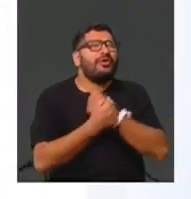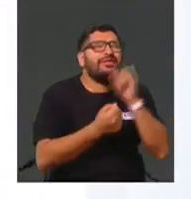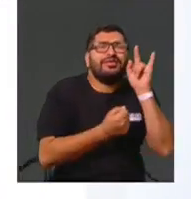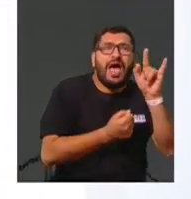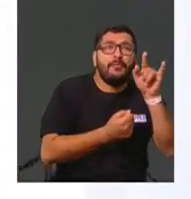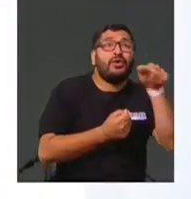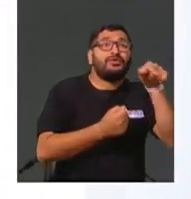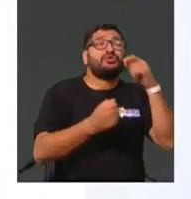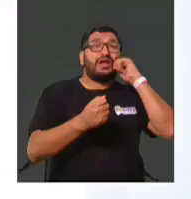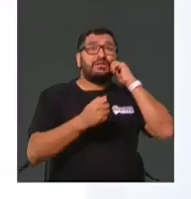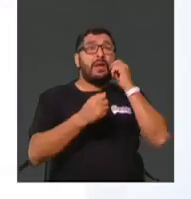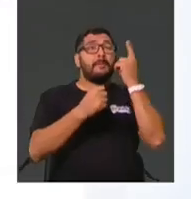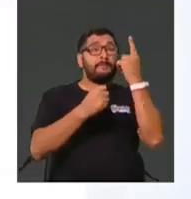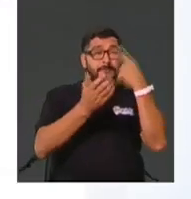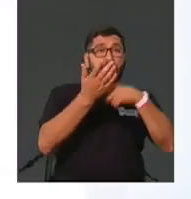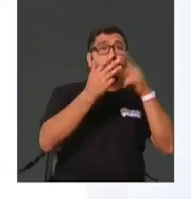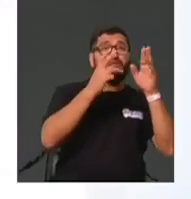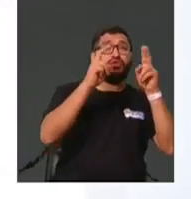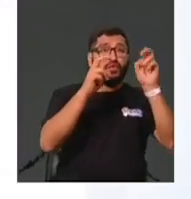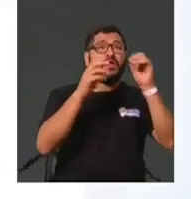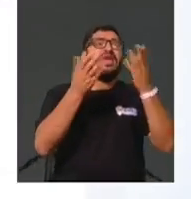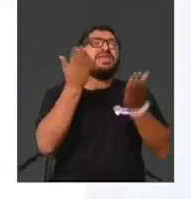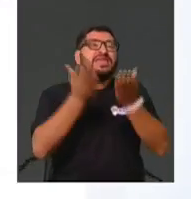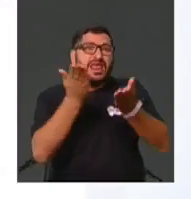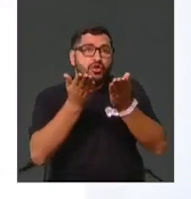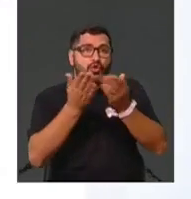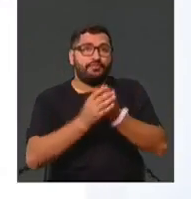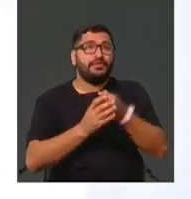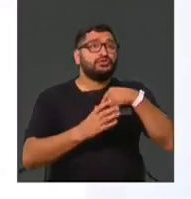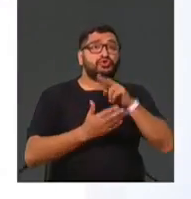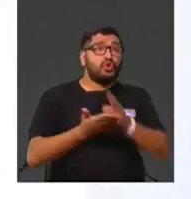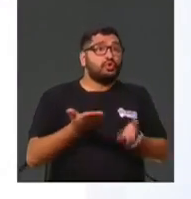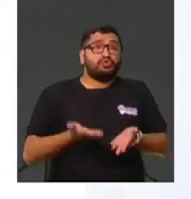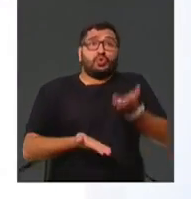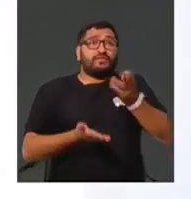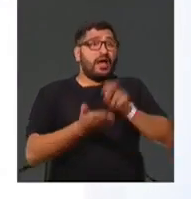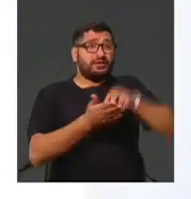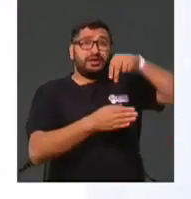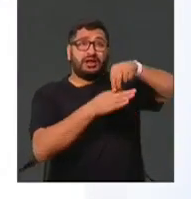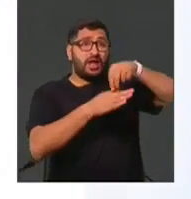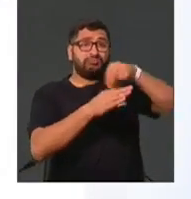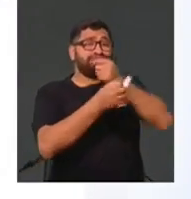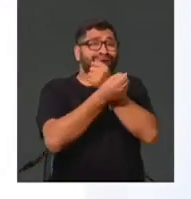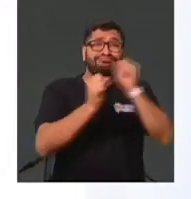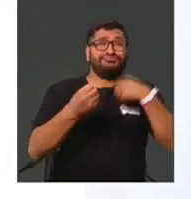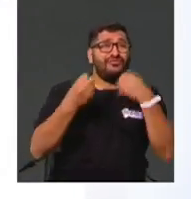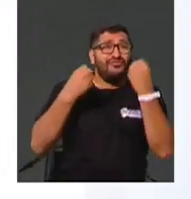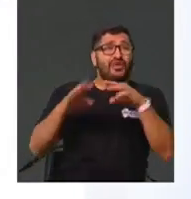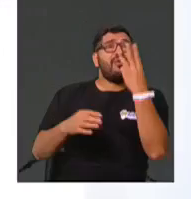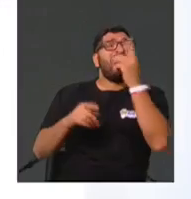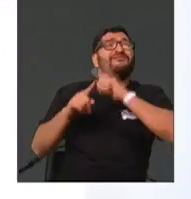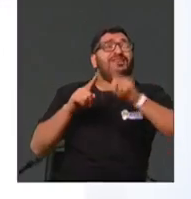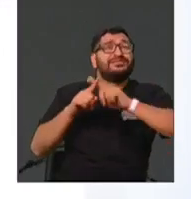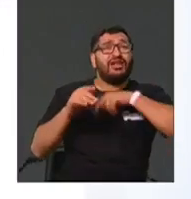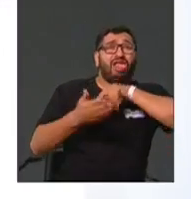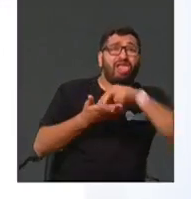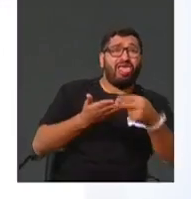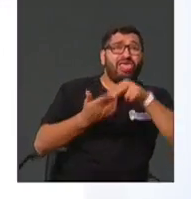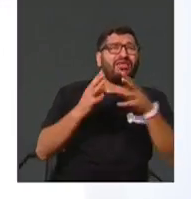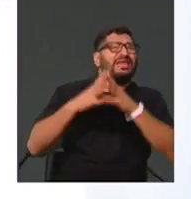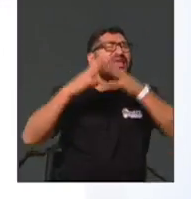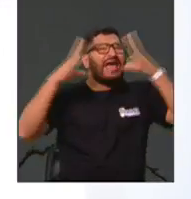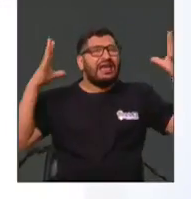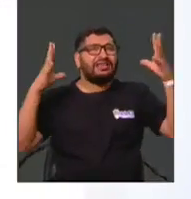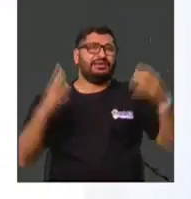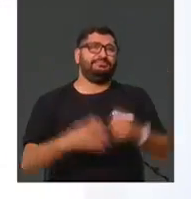amo, aunque peses 1928 kilogramos, aunque no subas escaleras, aunque me hayas botado como 3 veces y aunque